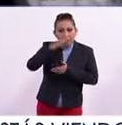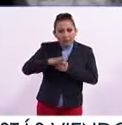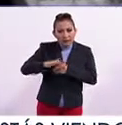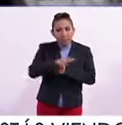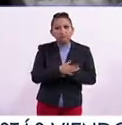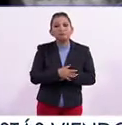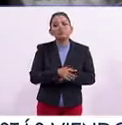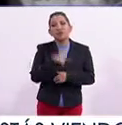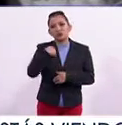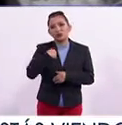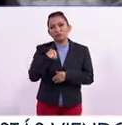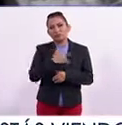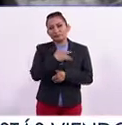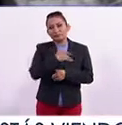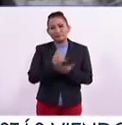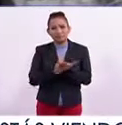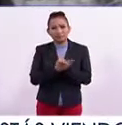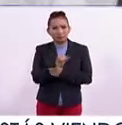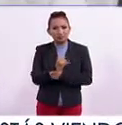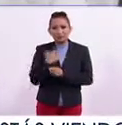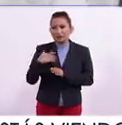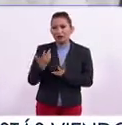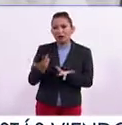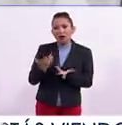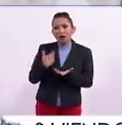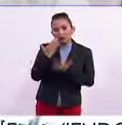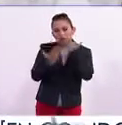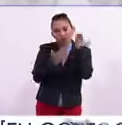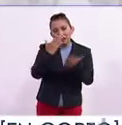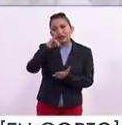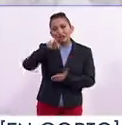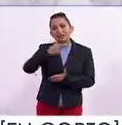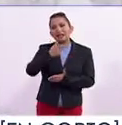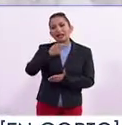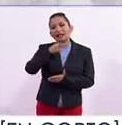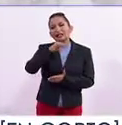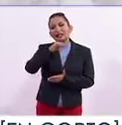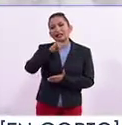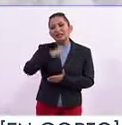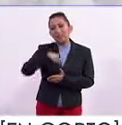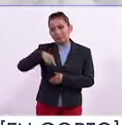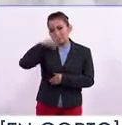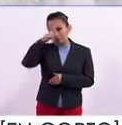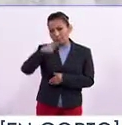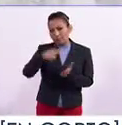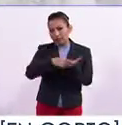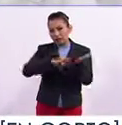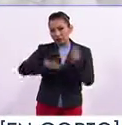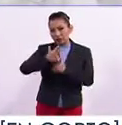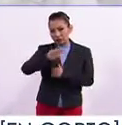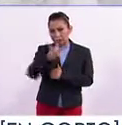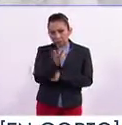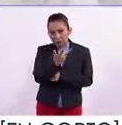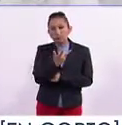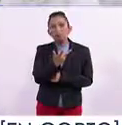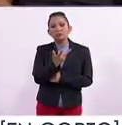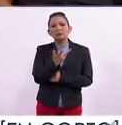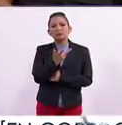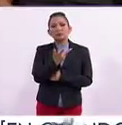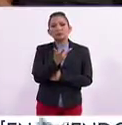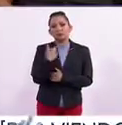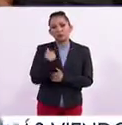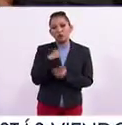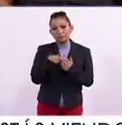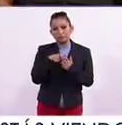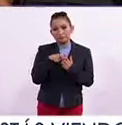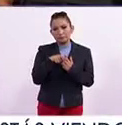decidí emprender la carrera de ingeniería aquí en 1958. Empecé